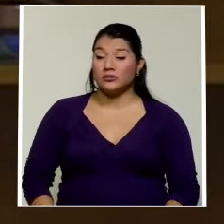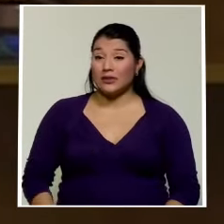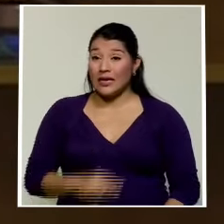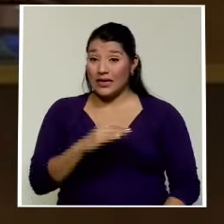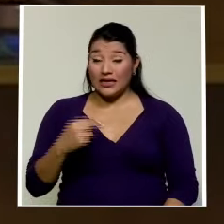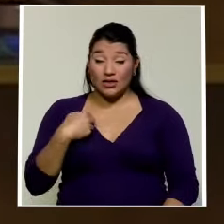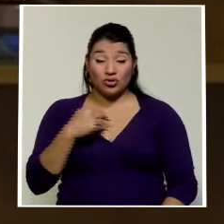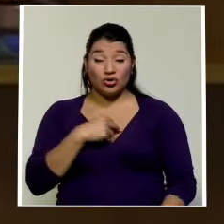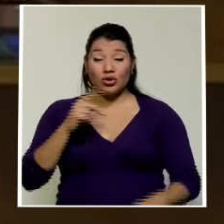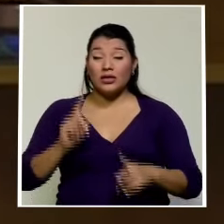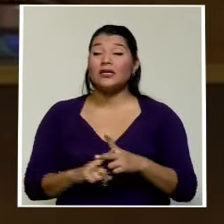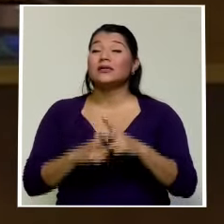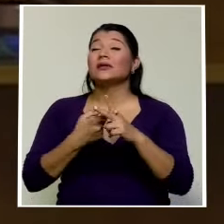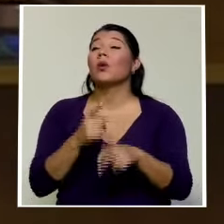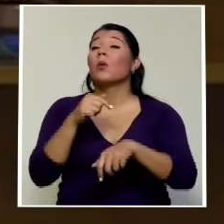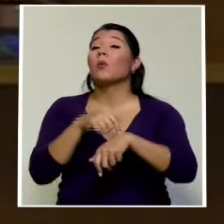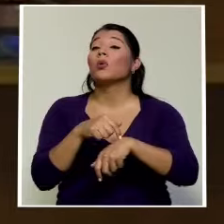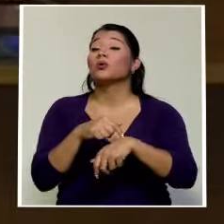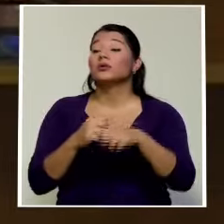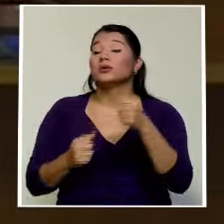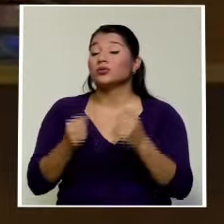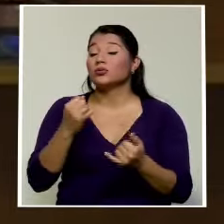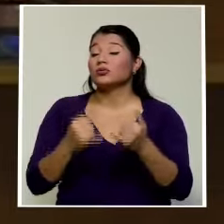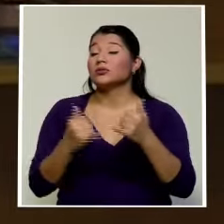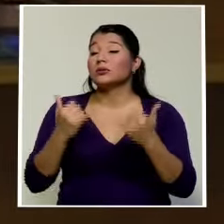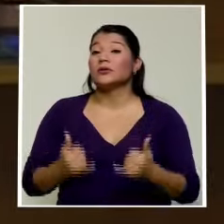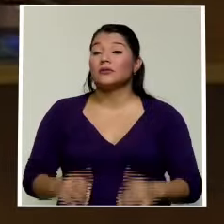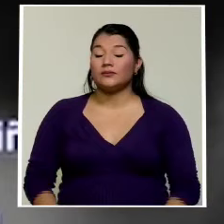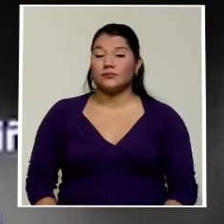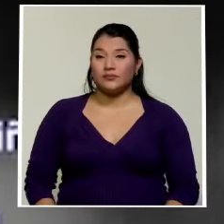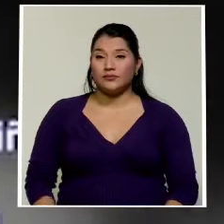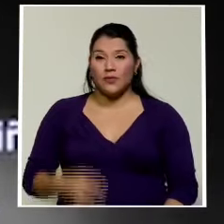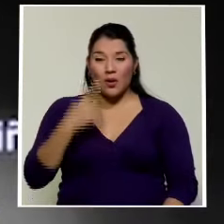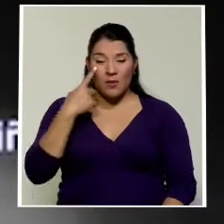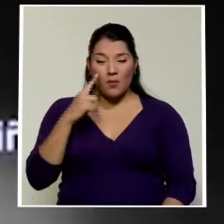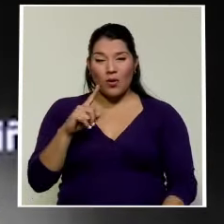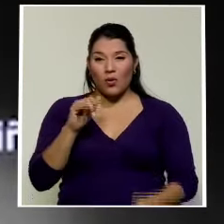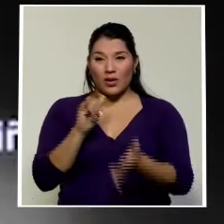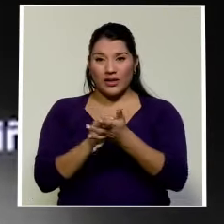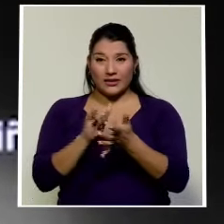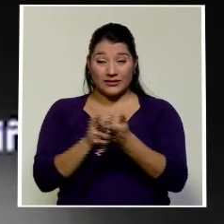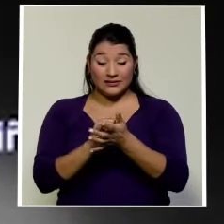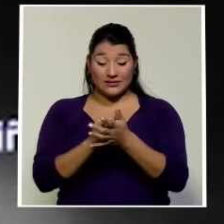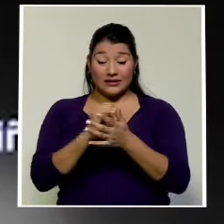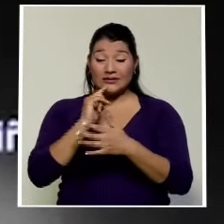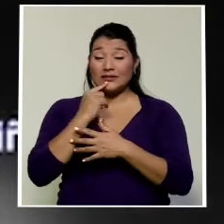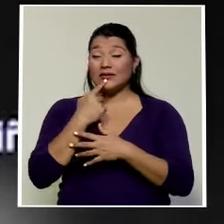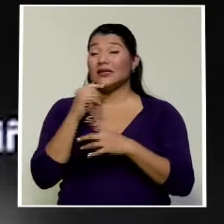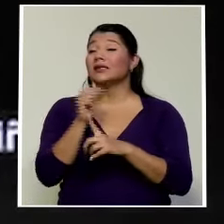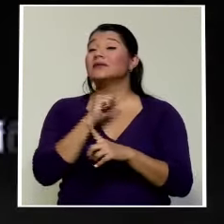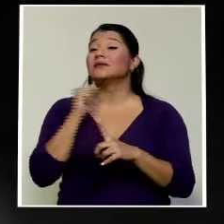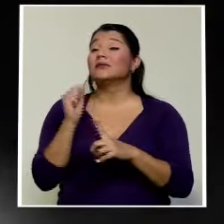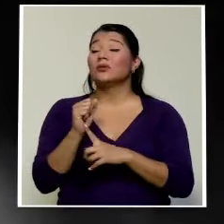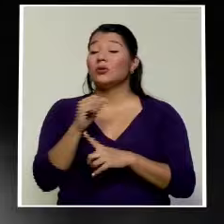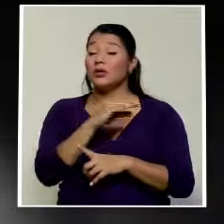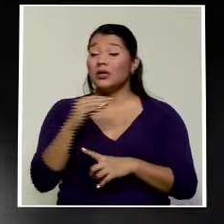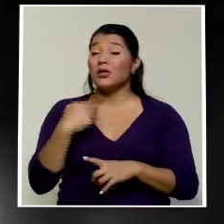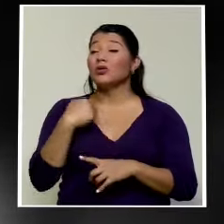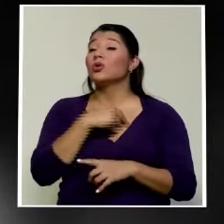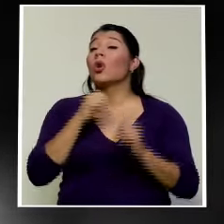Iniciamos las investigaciones de manera inmediata ante esta grave situación y